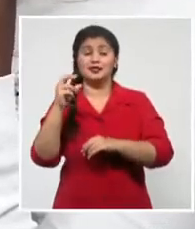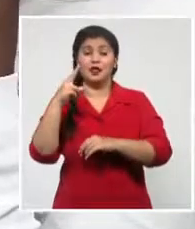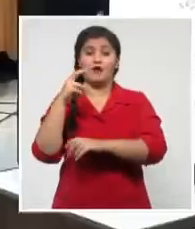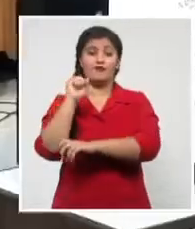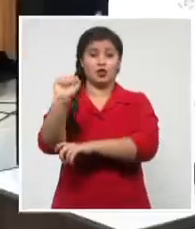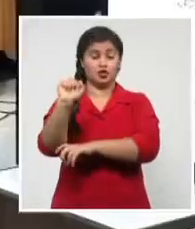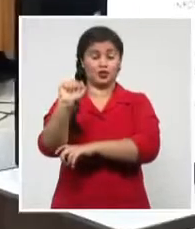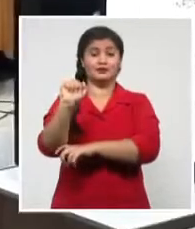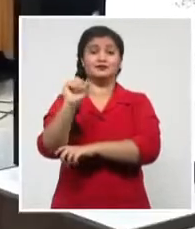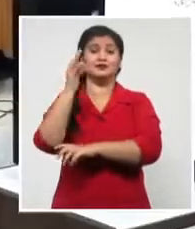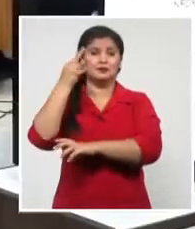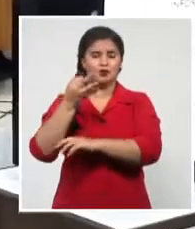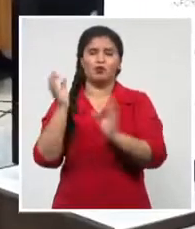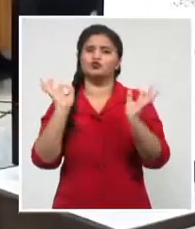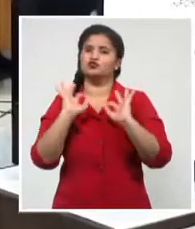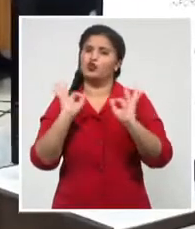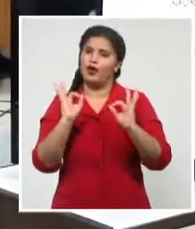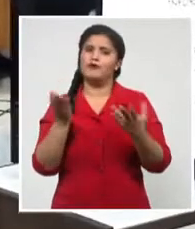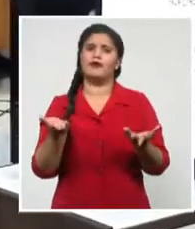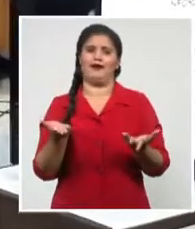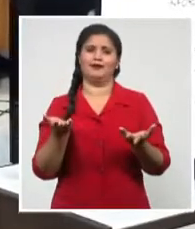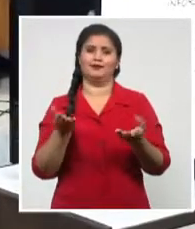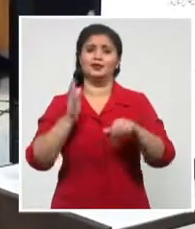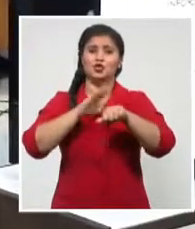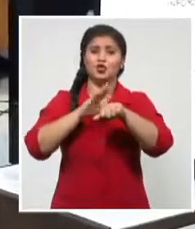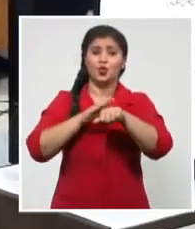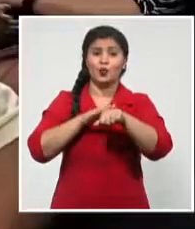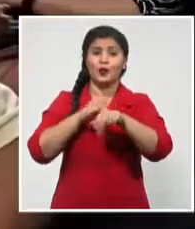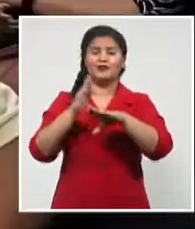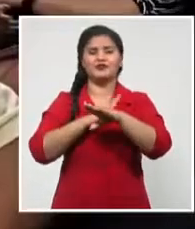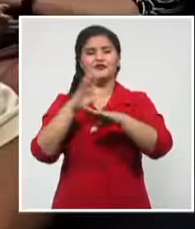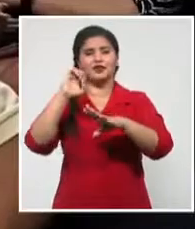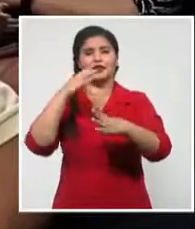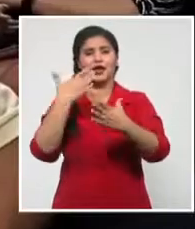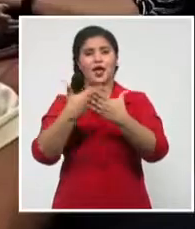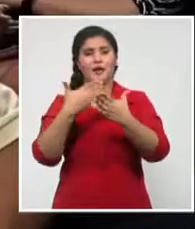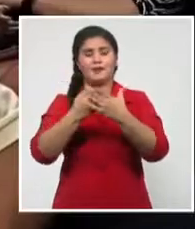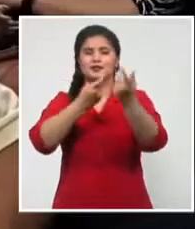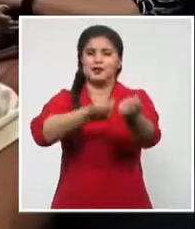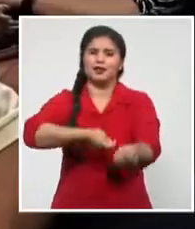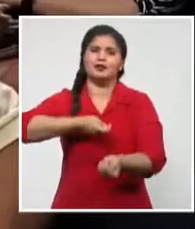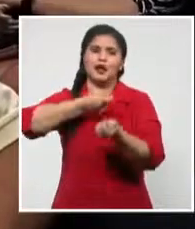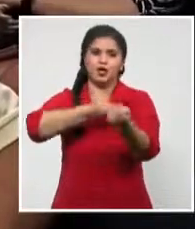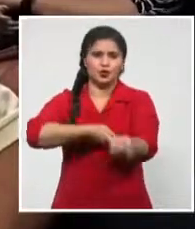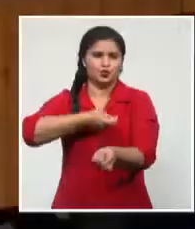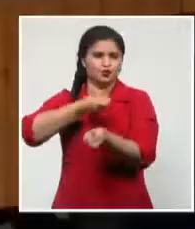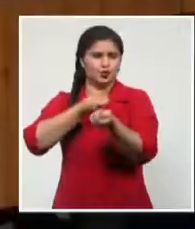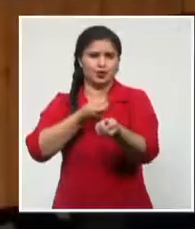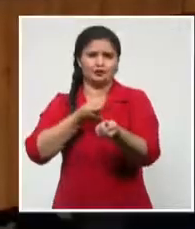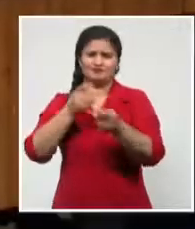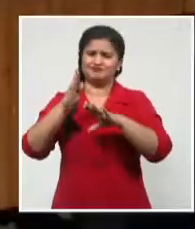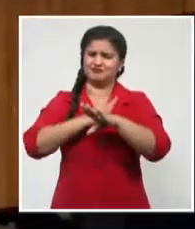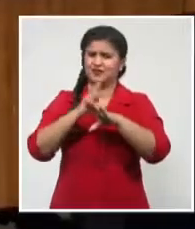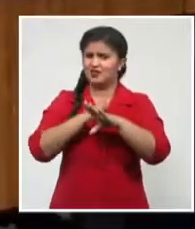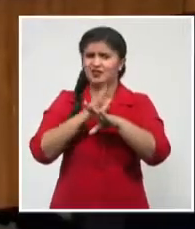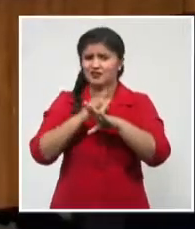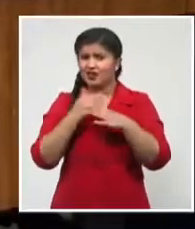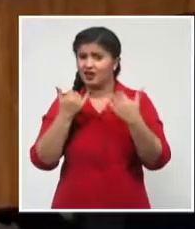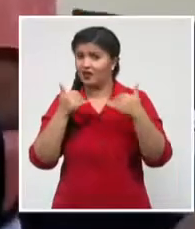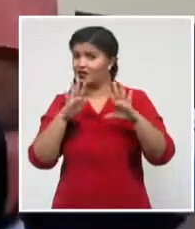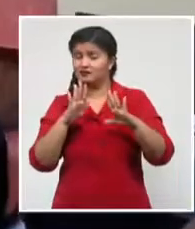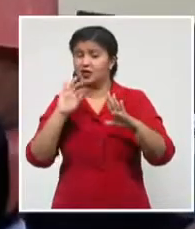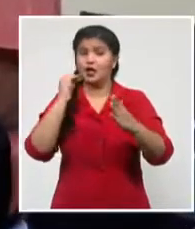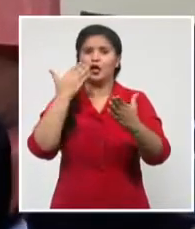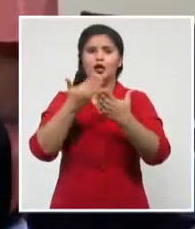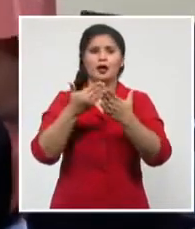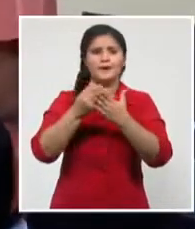urbanísticas concentradas en empresas de la agricultura y otras en edificios multifamiliares. Directivos de empresas estatales como la de